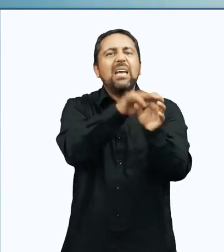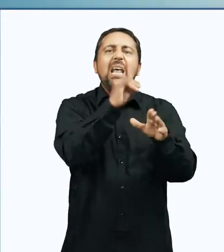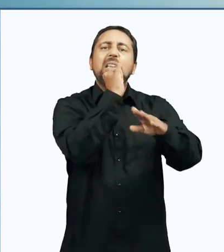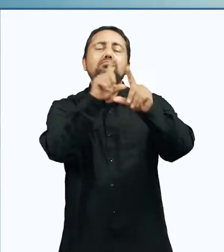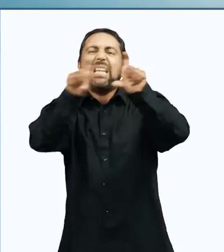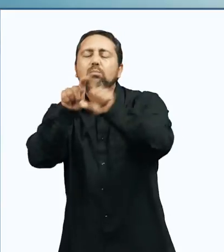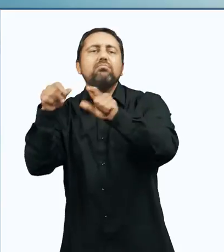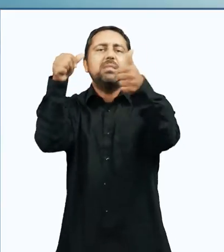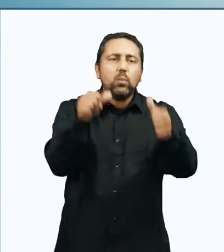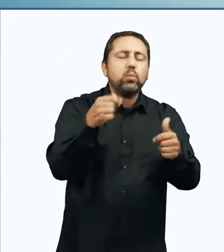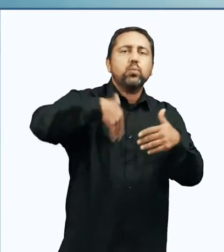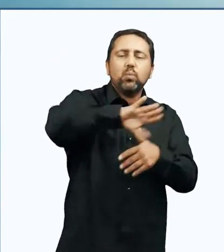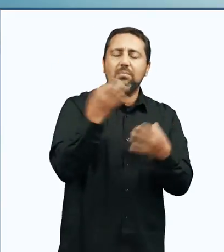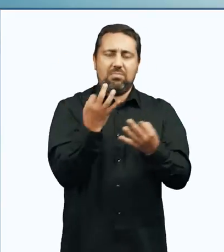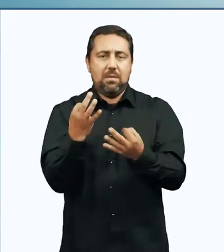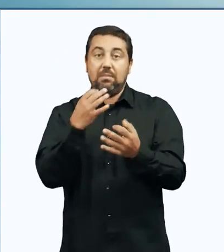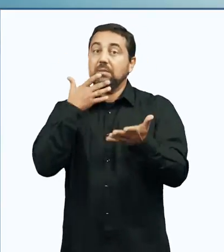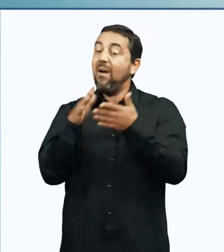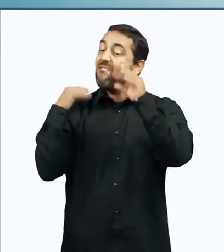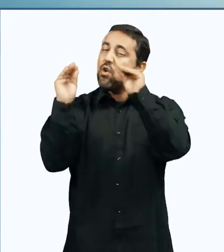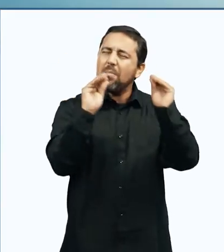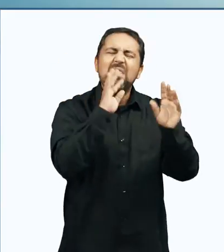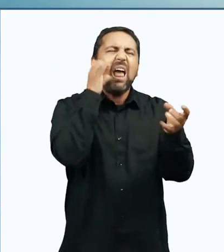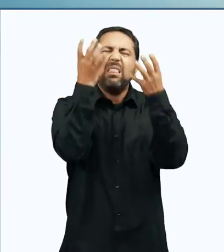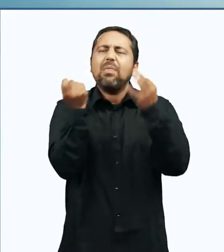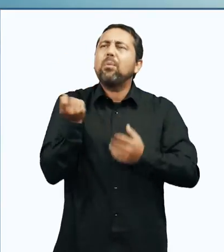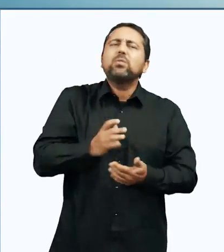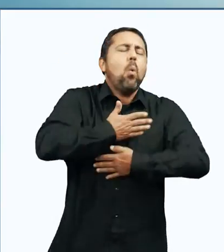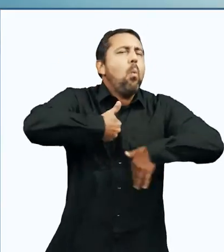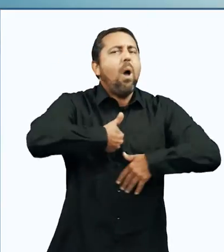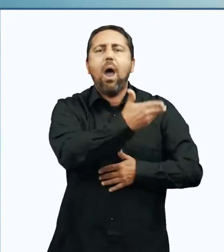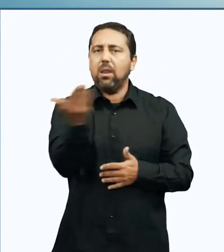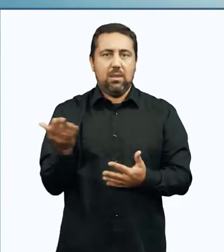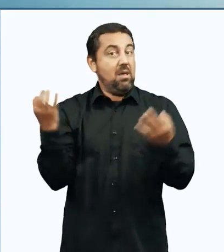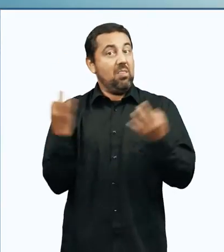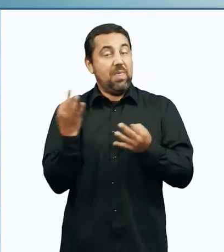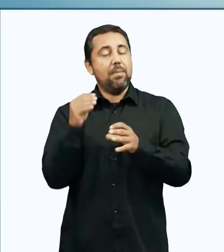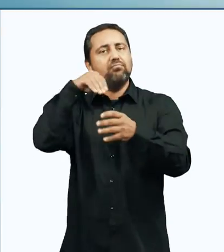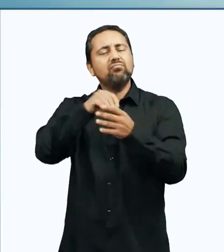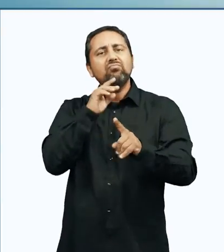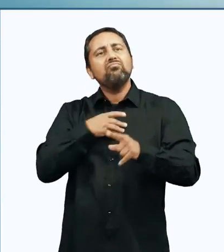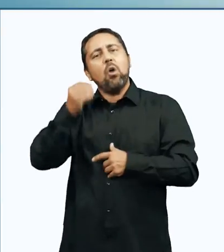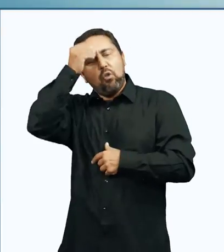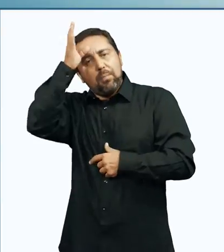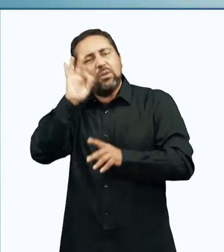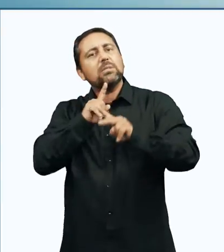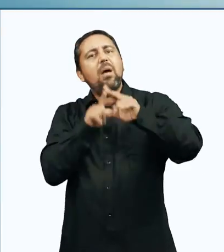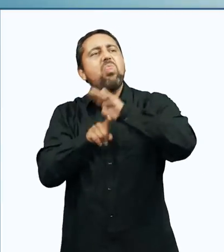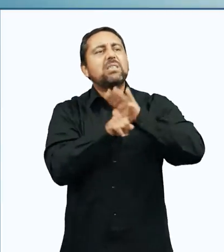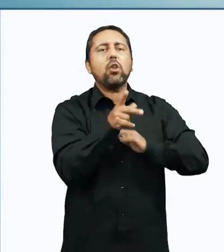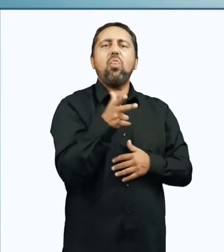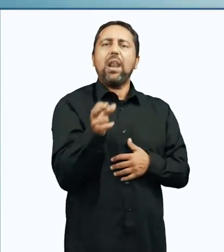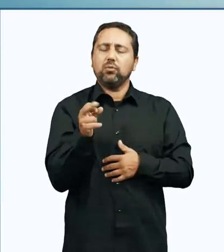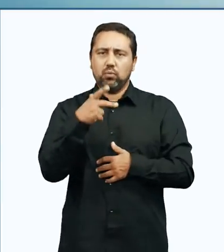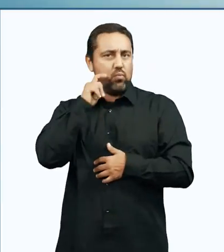deberán inspirar el diseño de los nuevos títulos haciendo hincapié en que la formación en cualquier actividad profesional debe contribuir